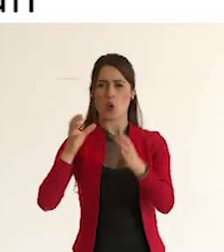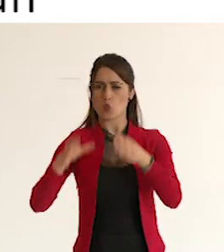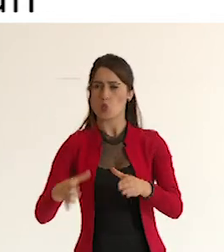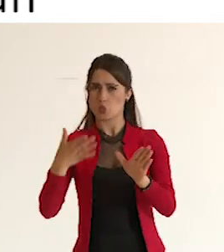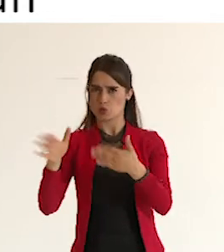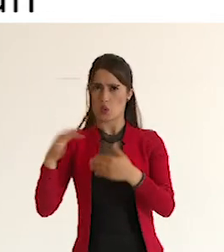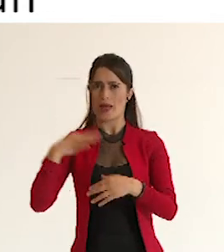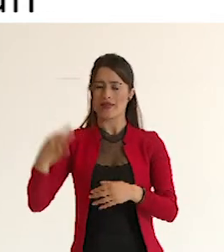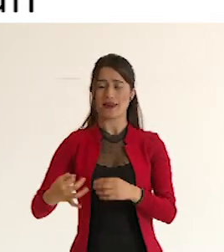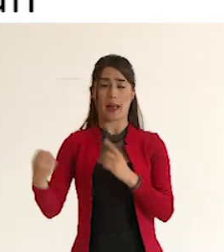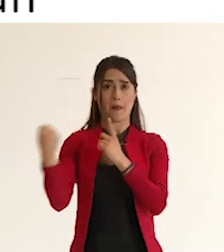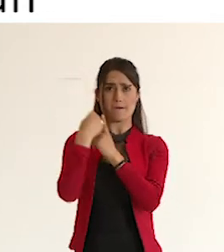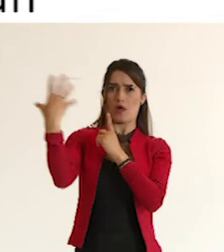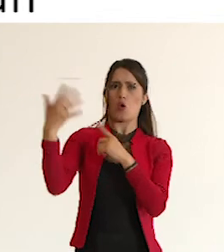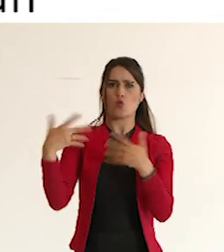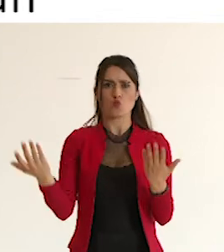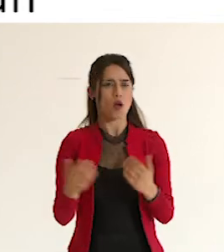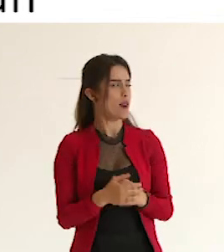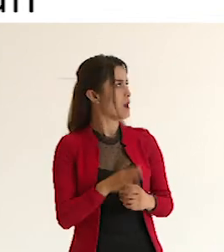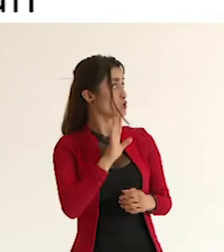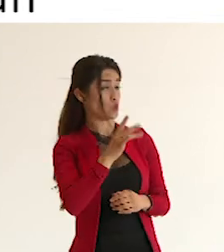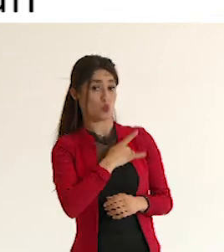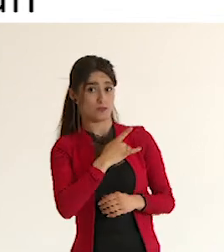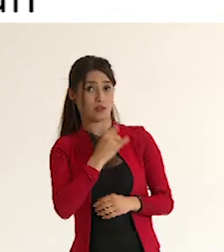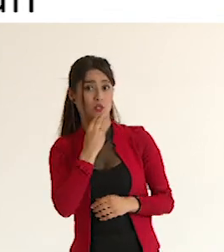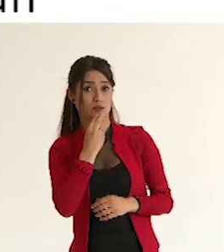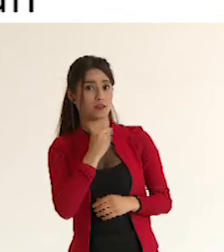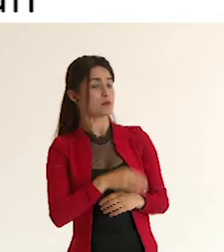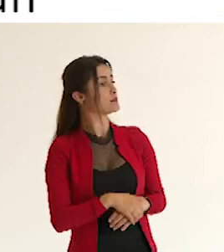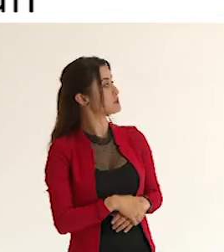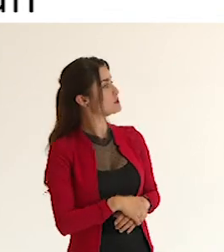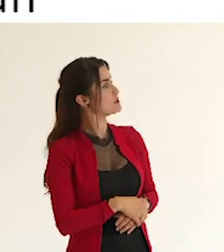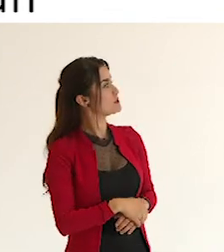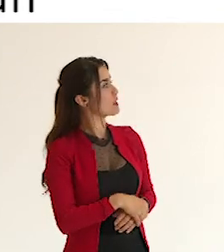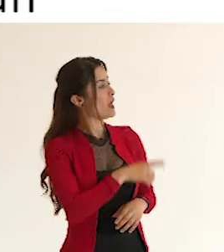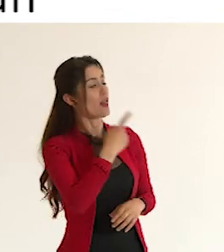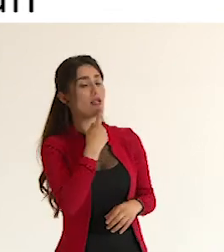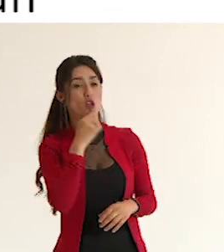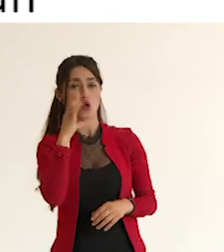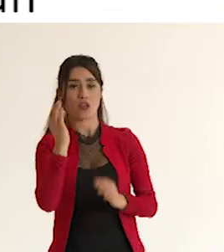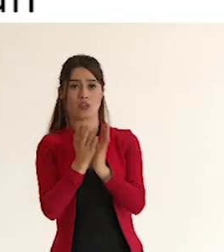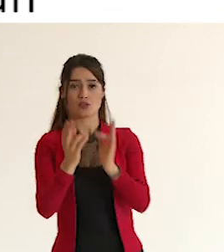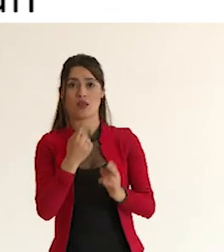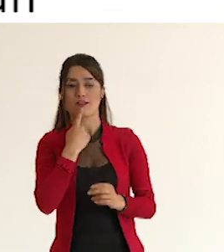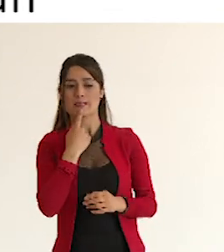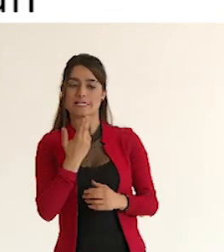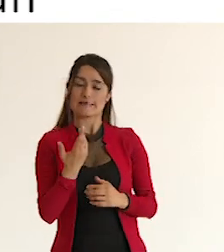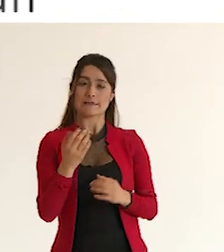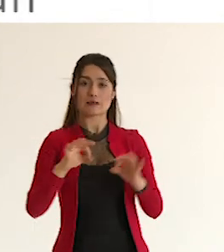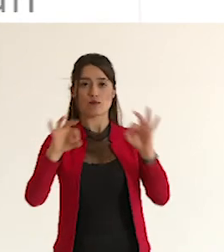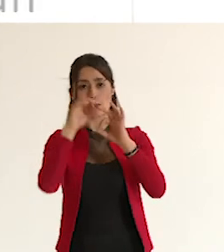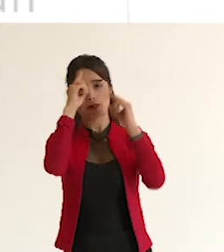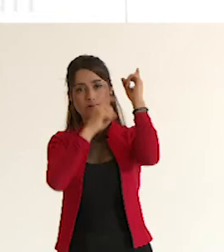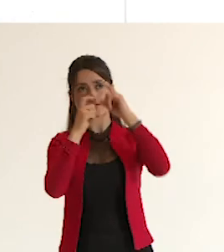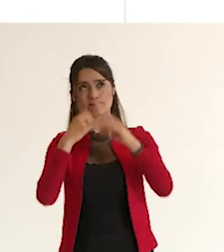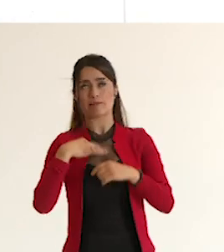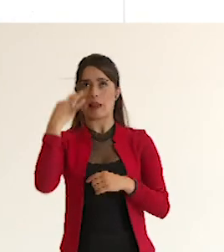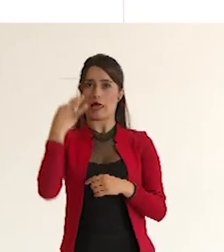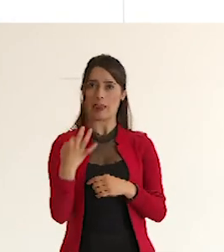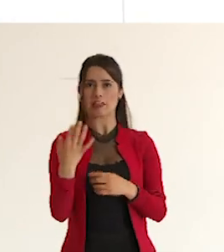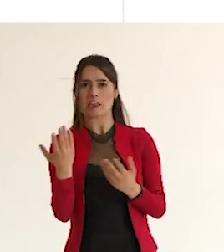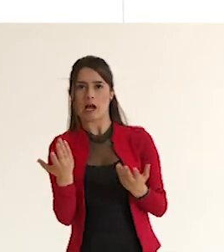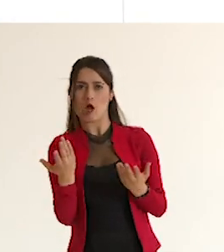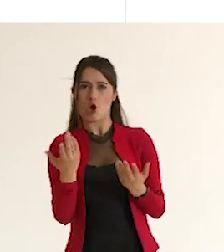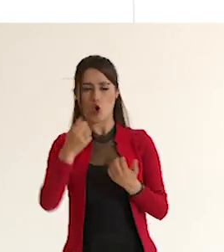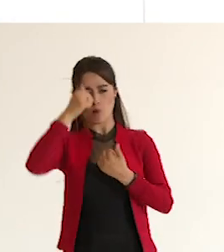esta es una respuesta de la universidad de los andes es muy interesante cuestionarse acerca de la validez de nuestras acciones a través de la ética asimismo es muy